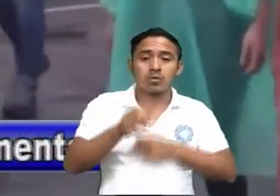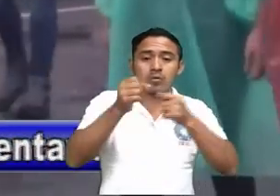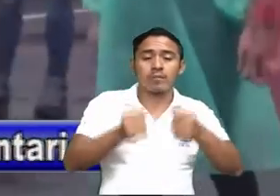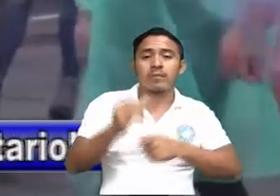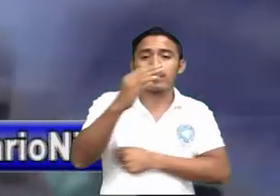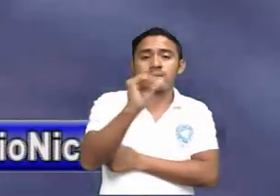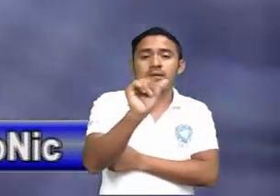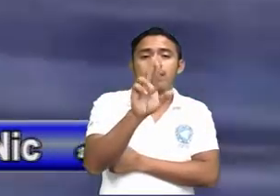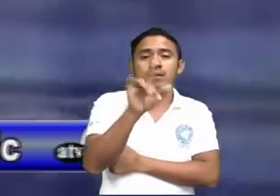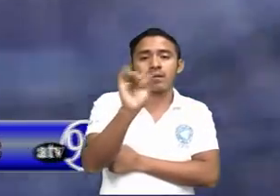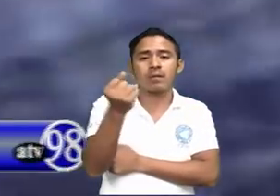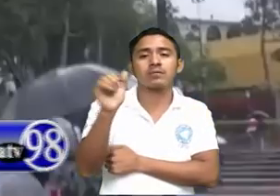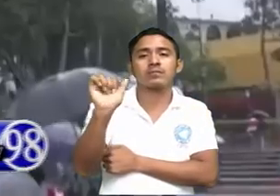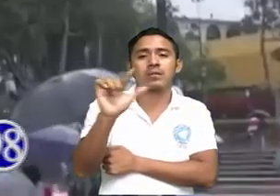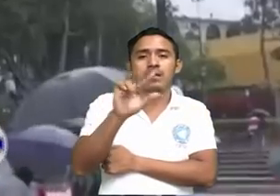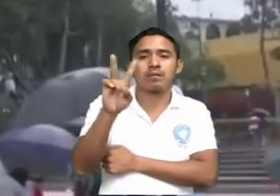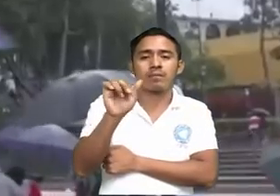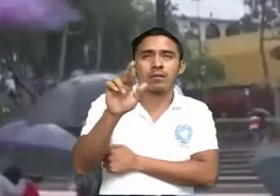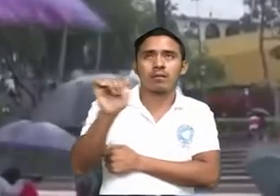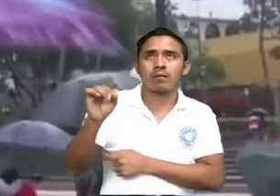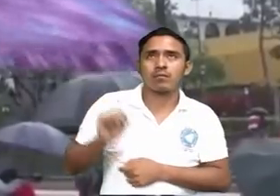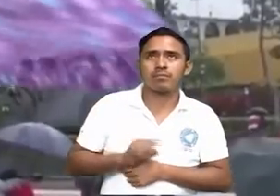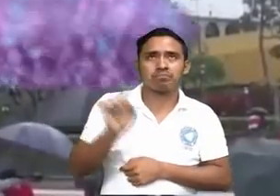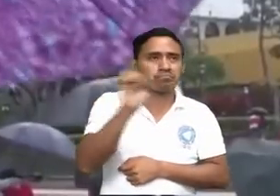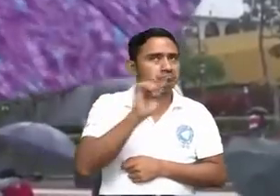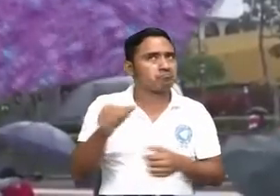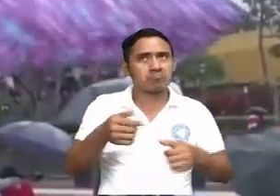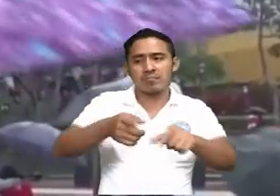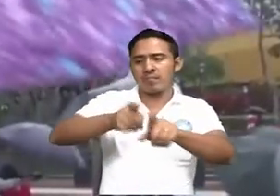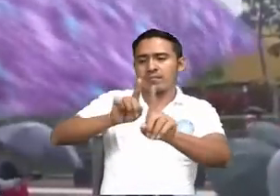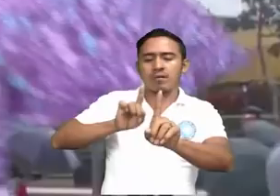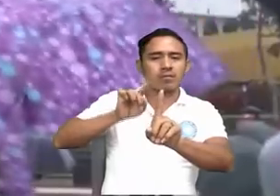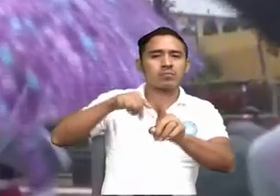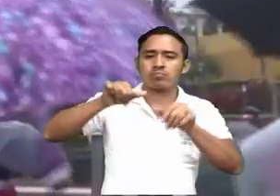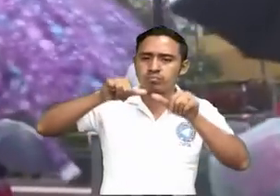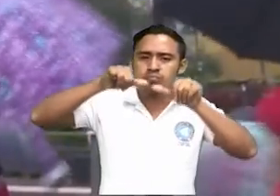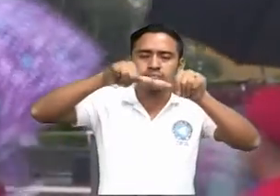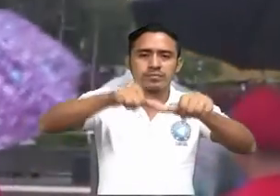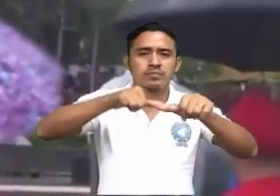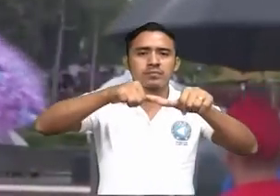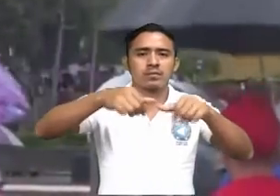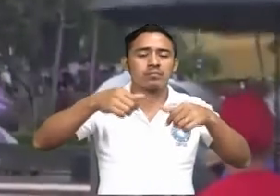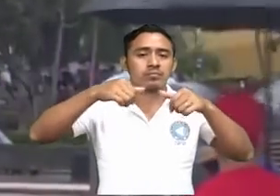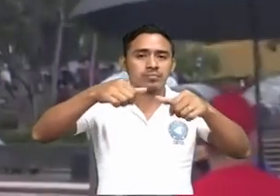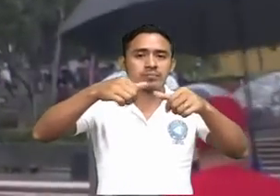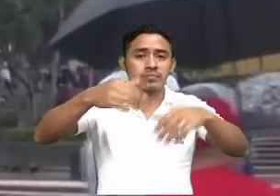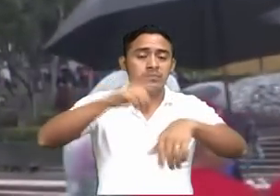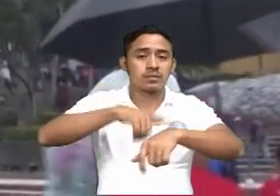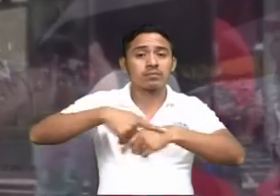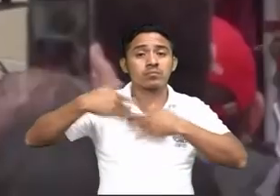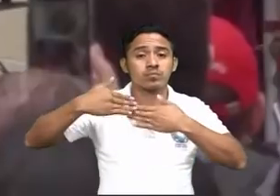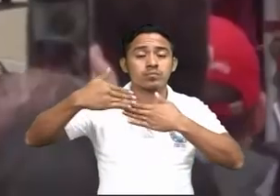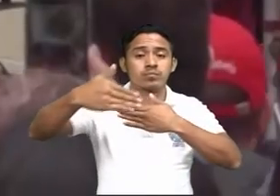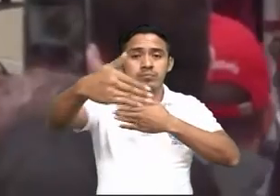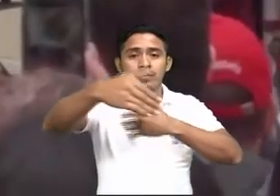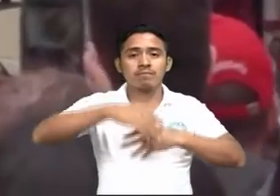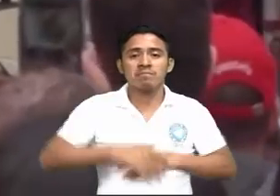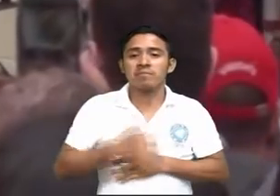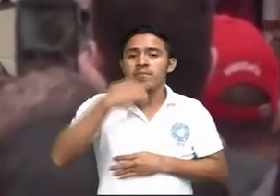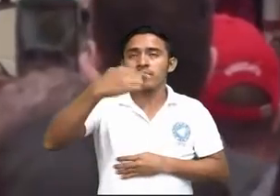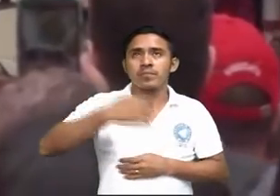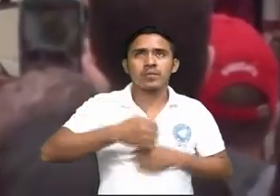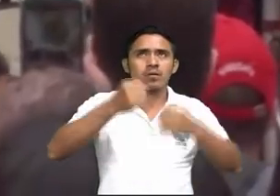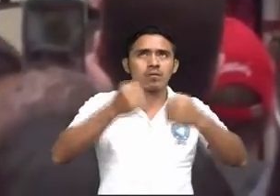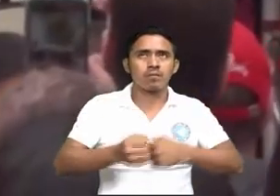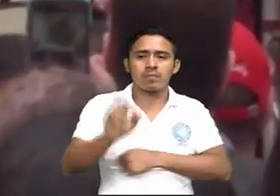Alvarado. Ni un paso atrás en esta lucha que no se termina hoy y seguirá el tiempo necesario, dijo